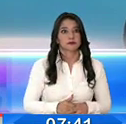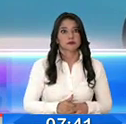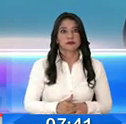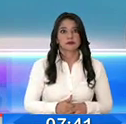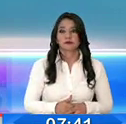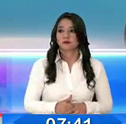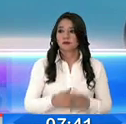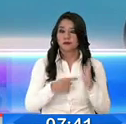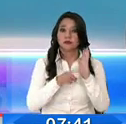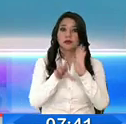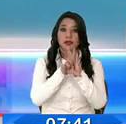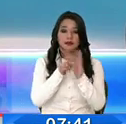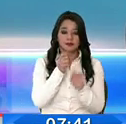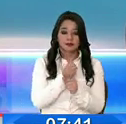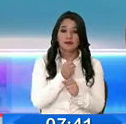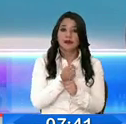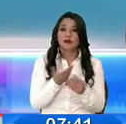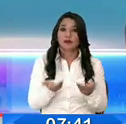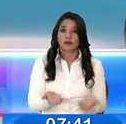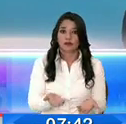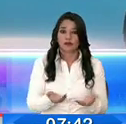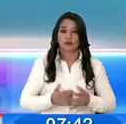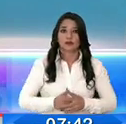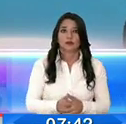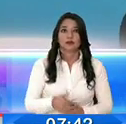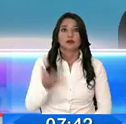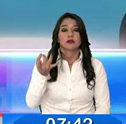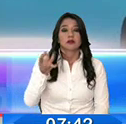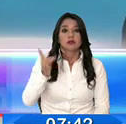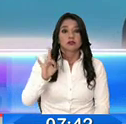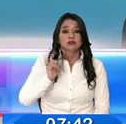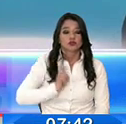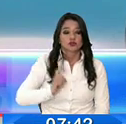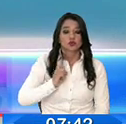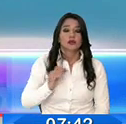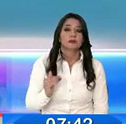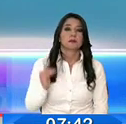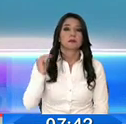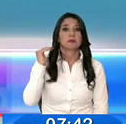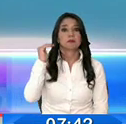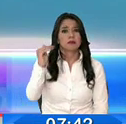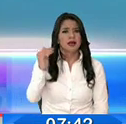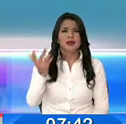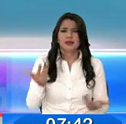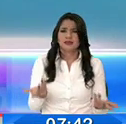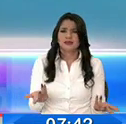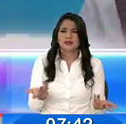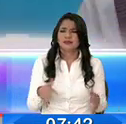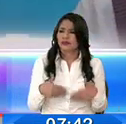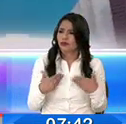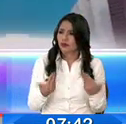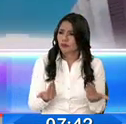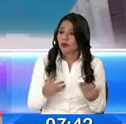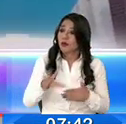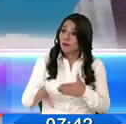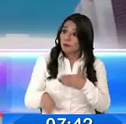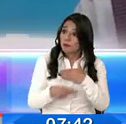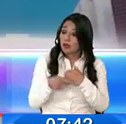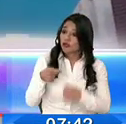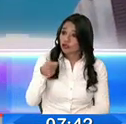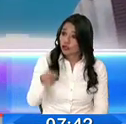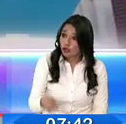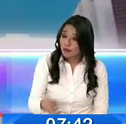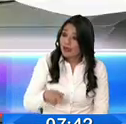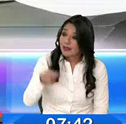eso está en el código laboral entonces 18 salarios más si es una locura es una locura parte del aval de la